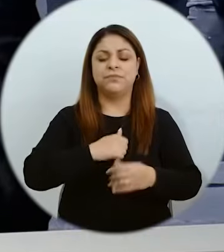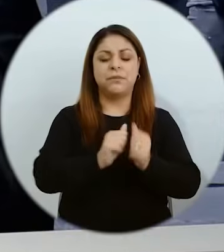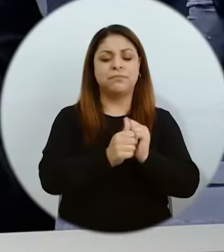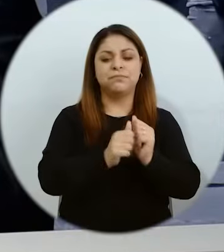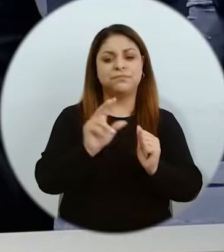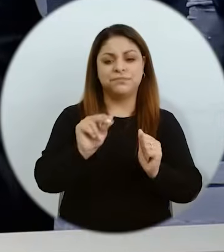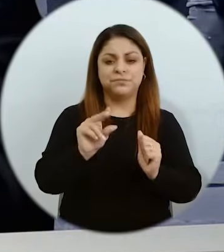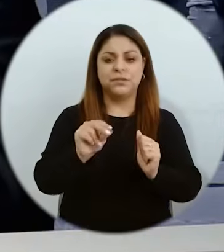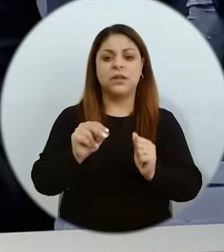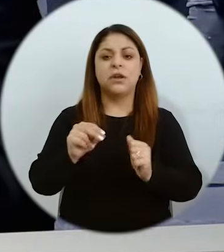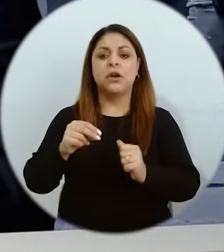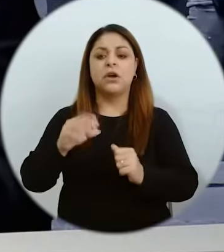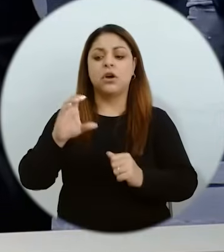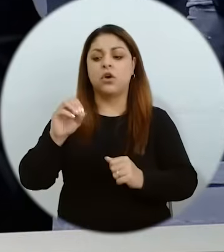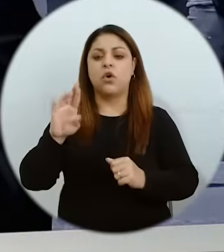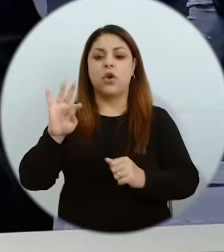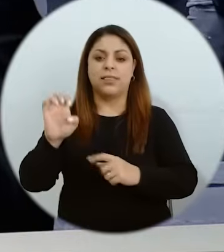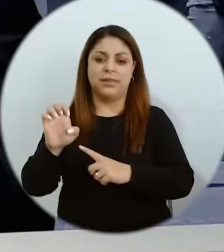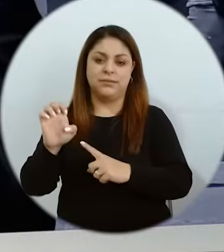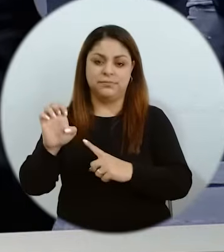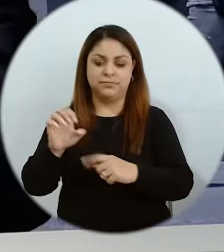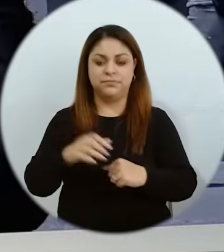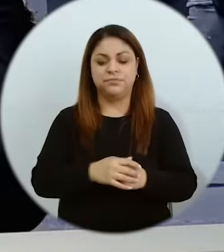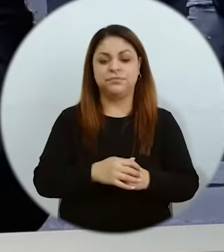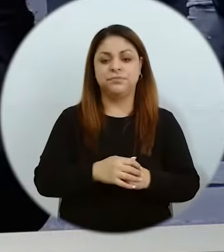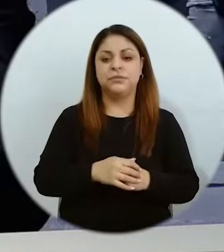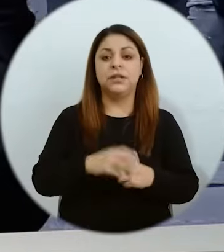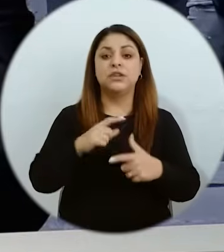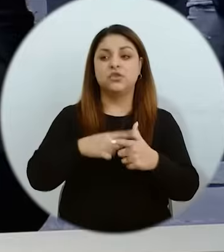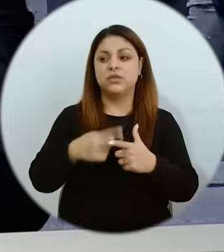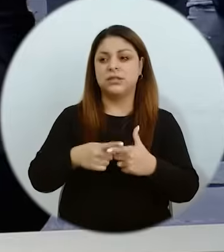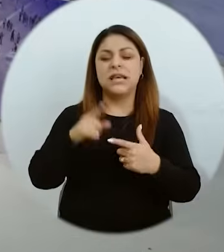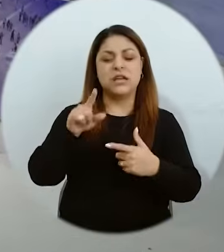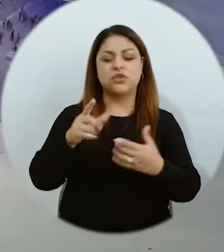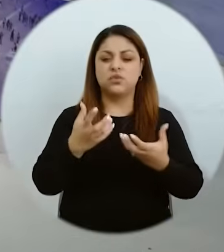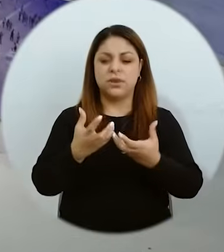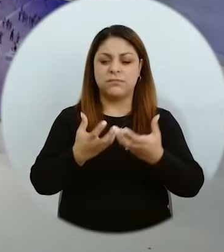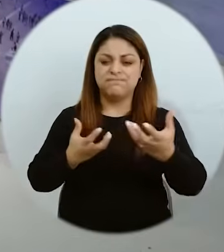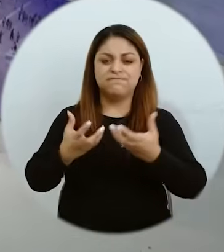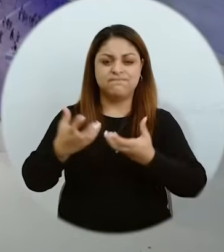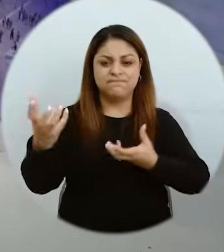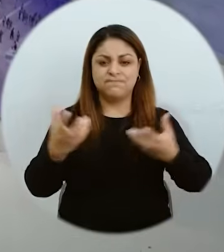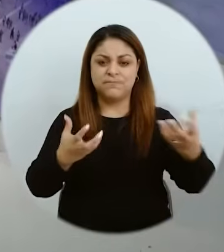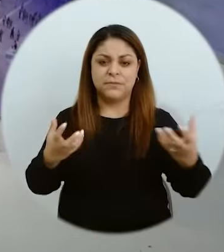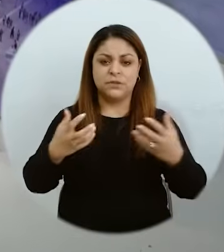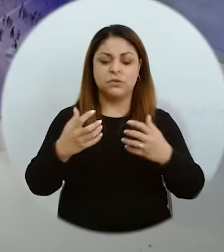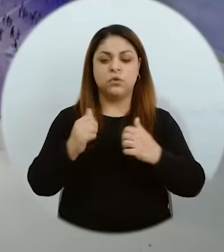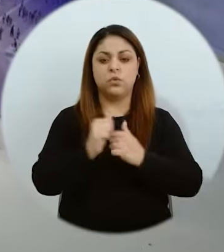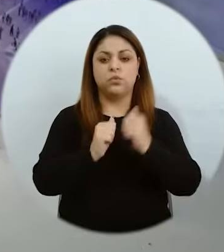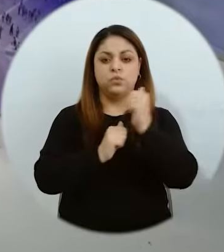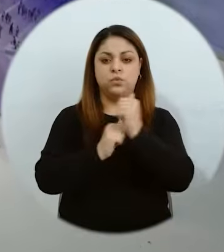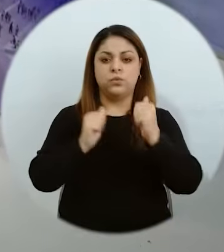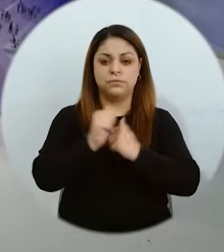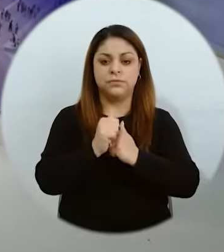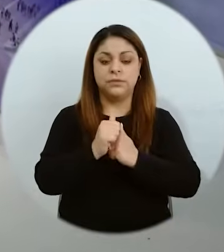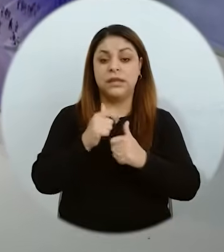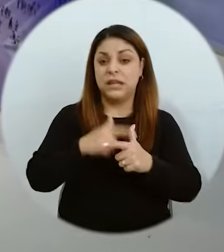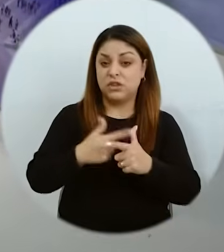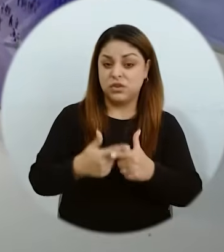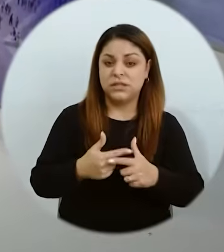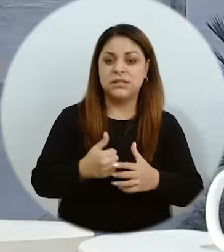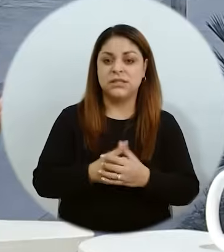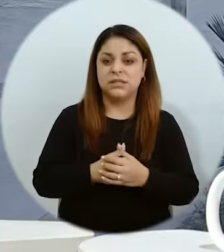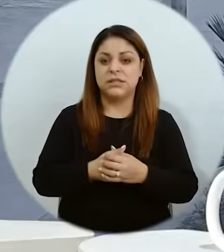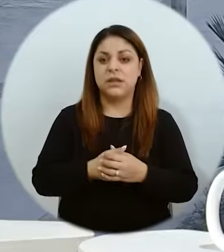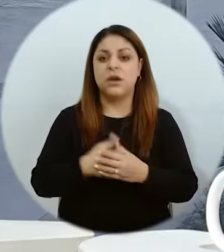es una disfunción estructural. Es que cuando una institución se hace fuerte, como tiene que pelear contra el entorno,